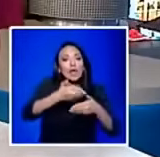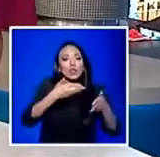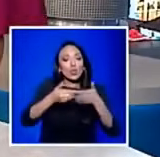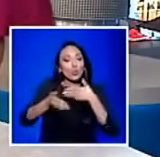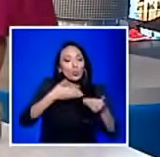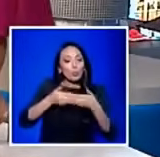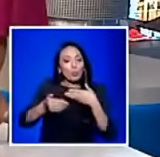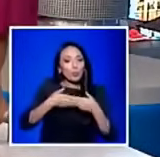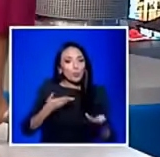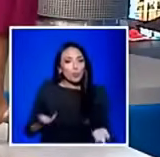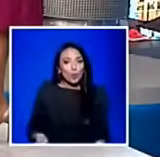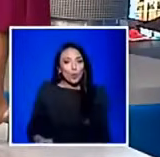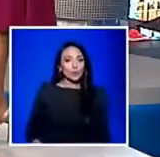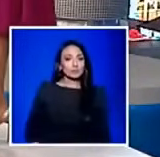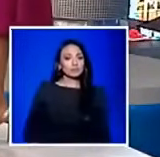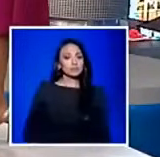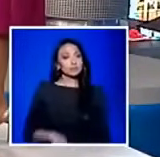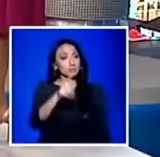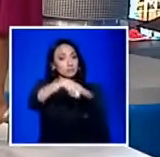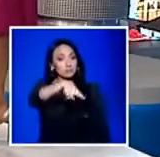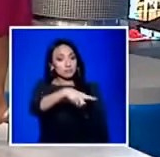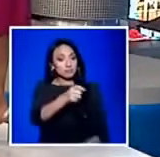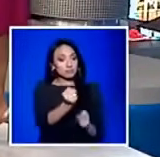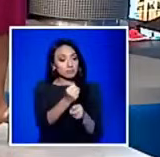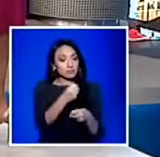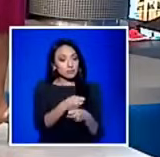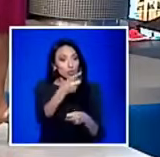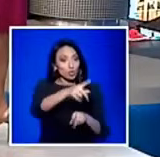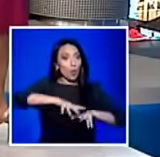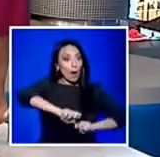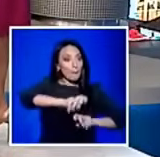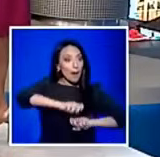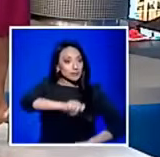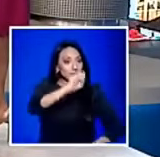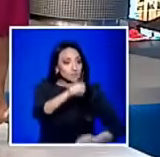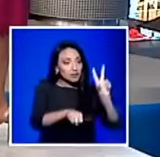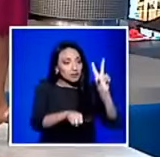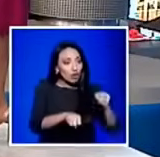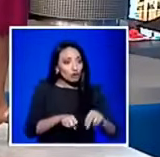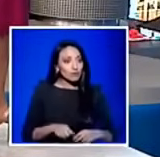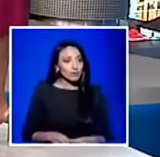estos problemas. Cuéntanos más sobre la preparación, ¿vas a amasar, sí o no?